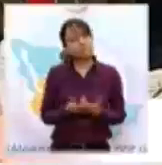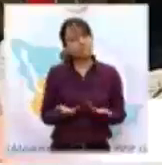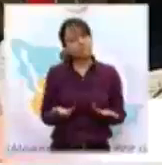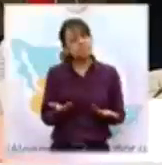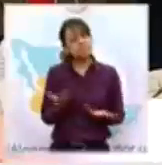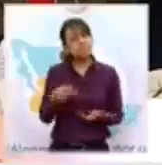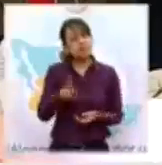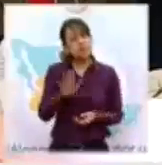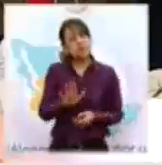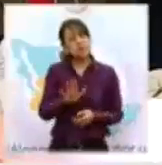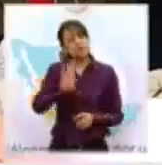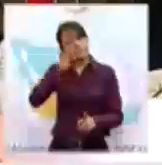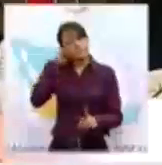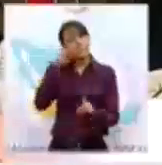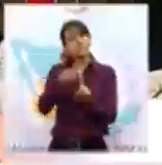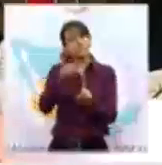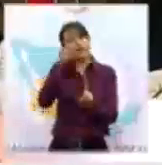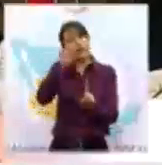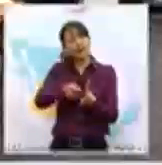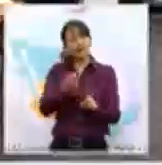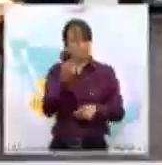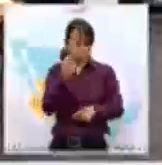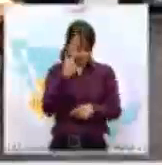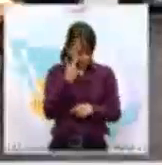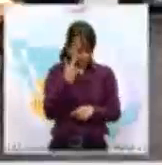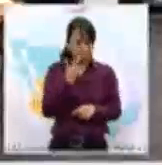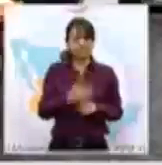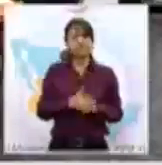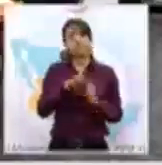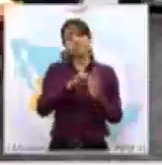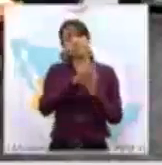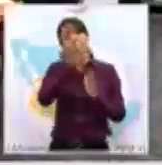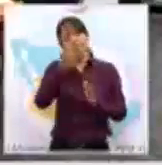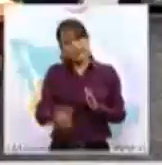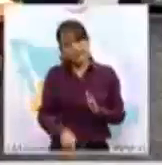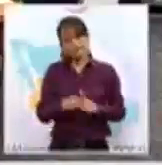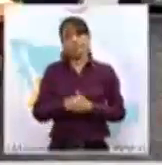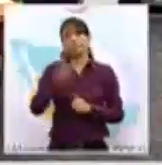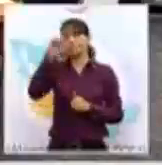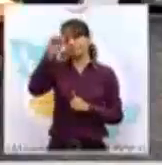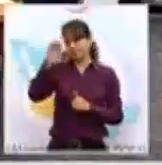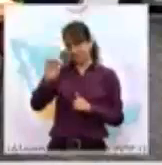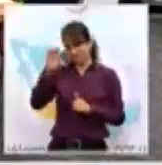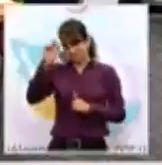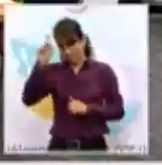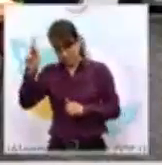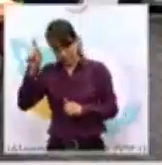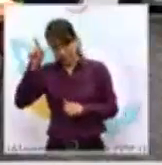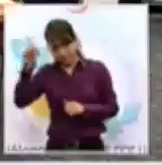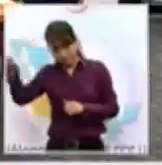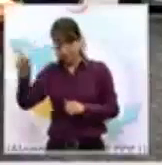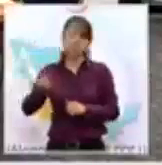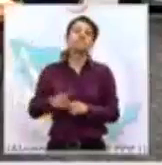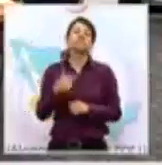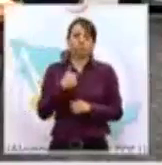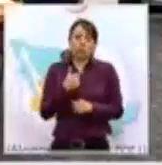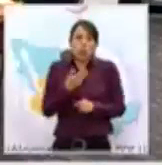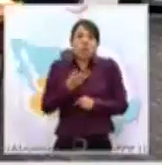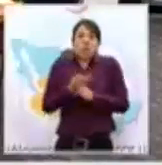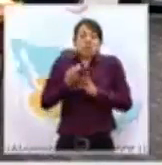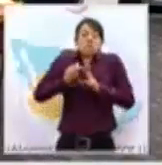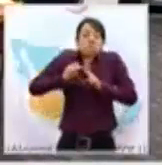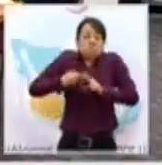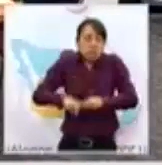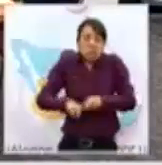Pero el punto es que, por ejemplo, la Secretaría de Educación Pública, apenas estoy empezando a conocer este